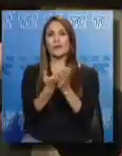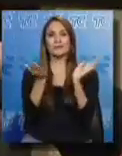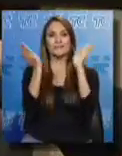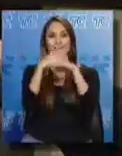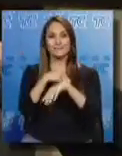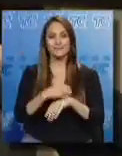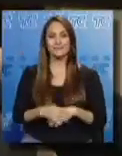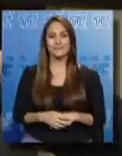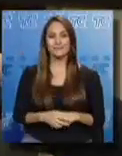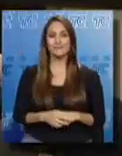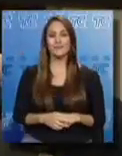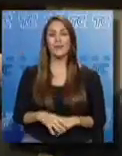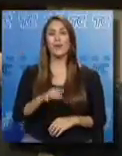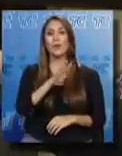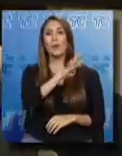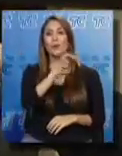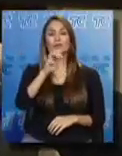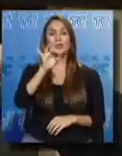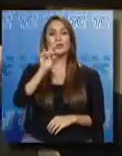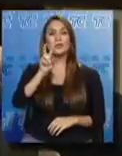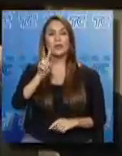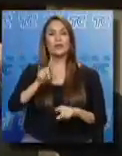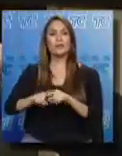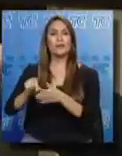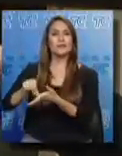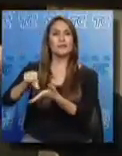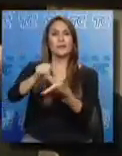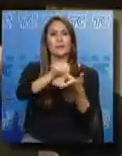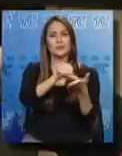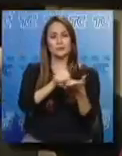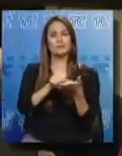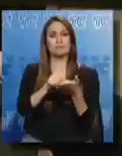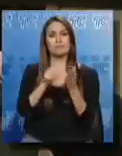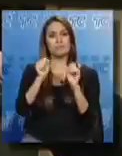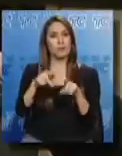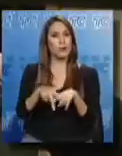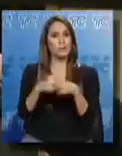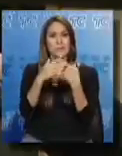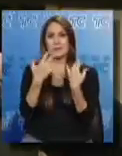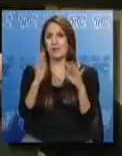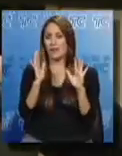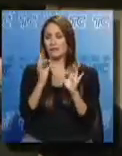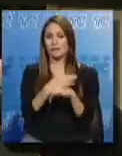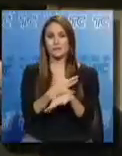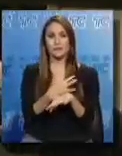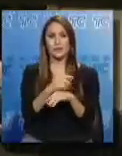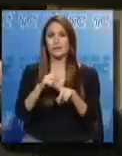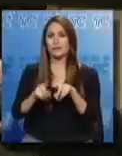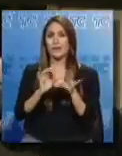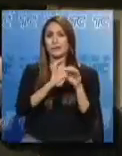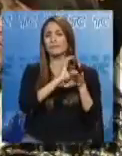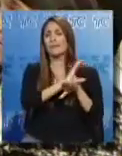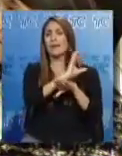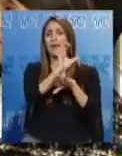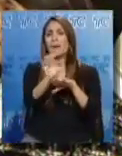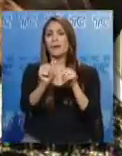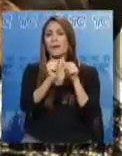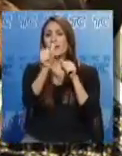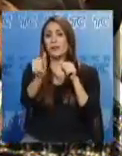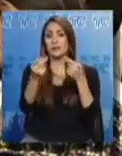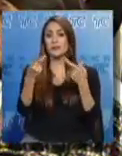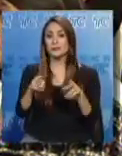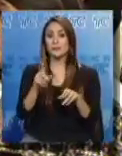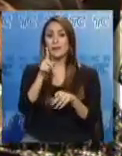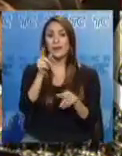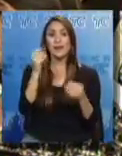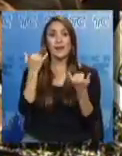Pasamos de 482 infocentros a 833 que están hoy día operativos en prácticamente todas las parroquias rurales del país. En estos puntos